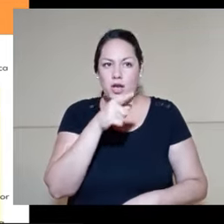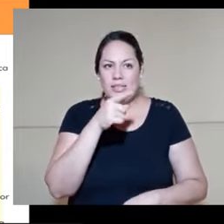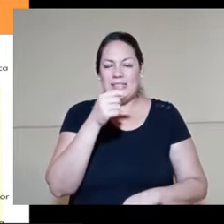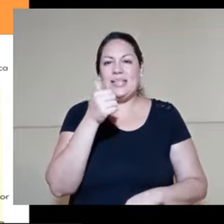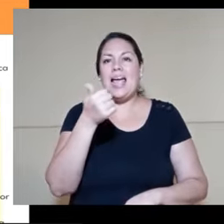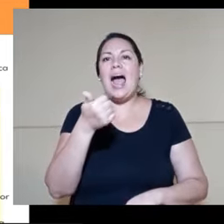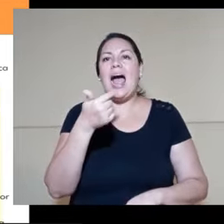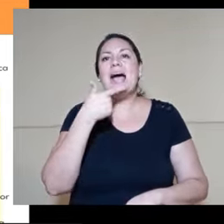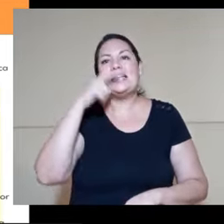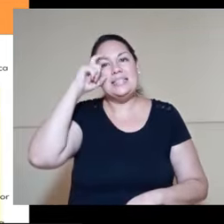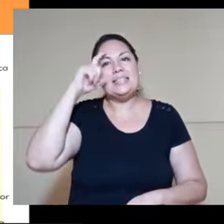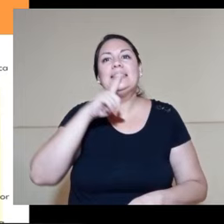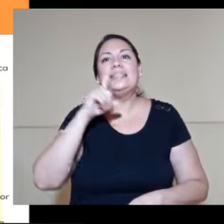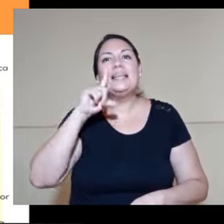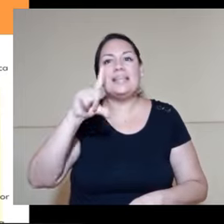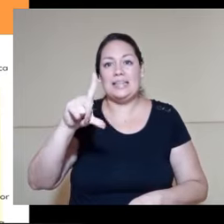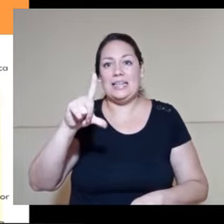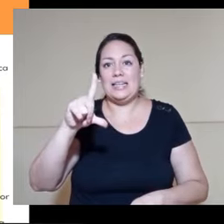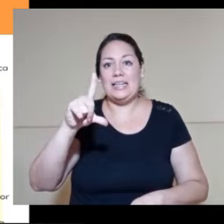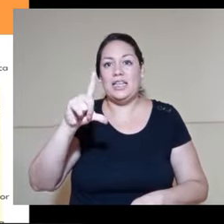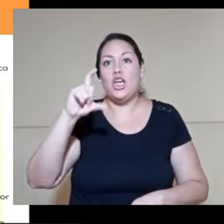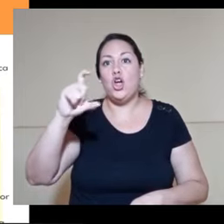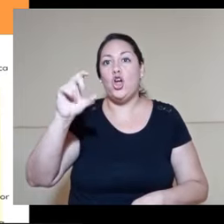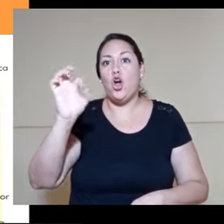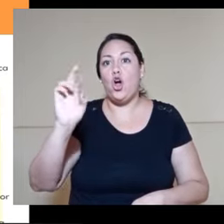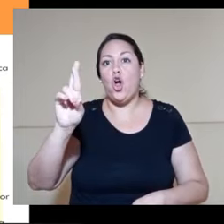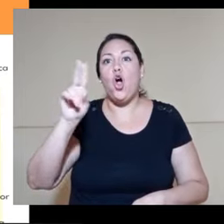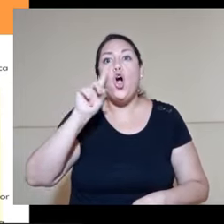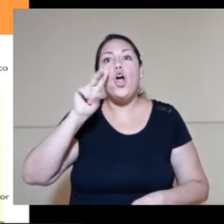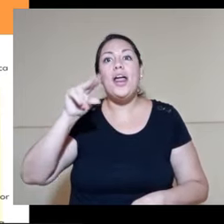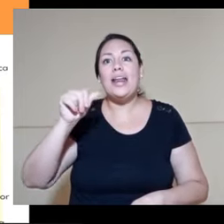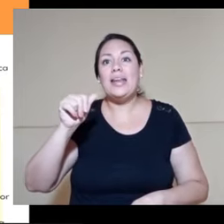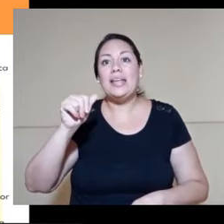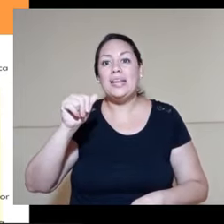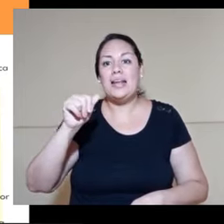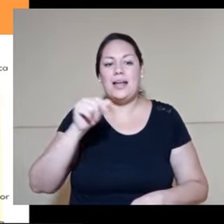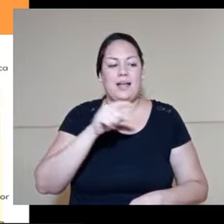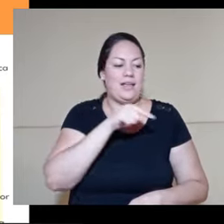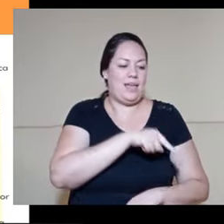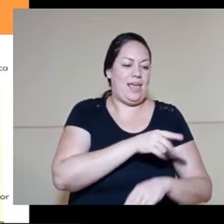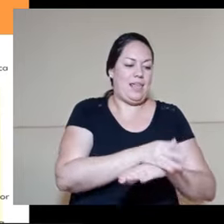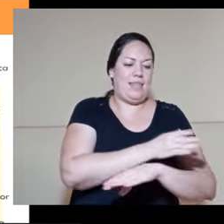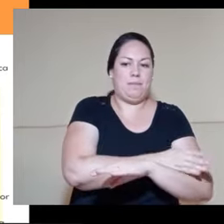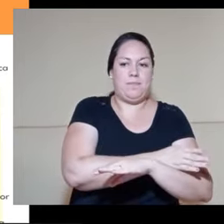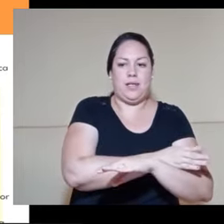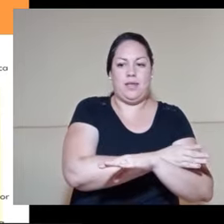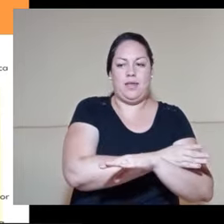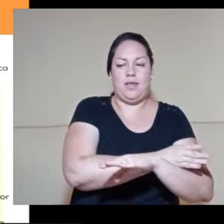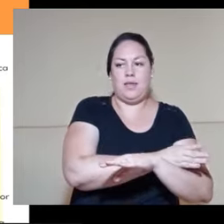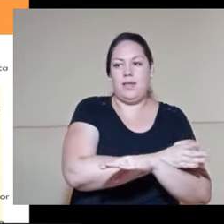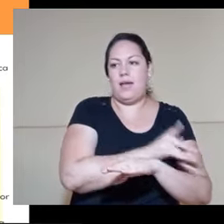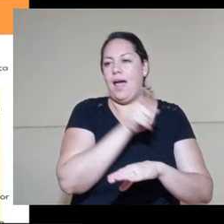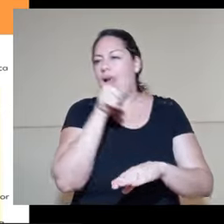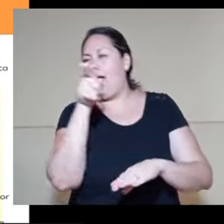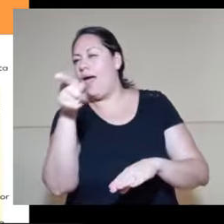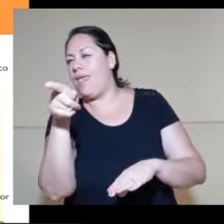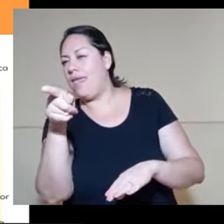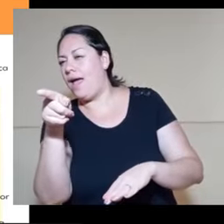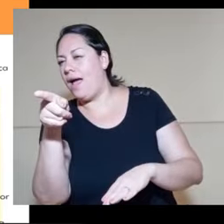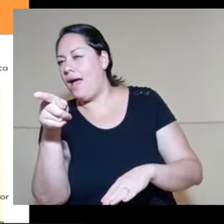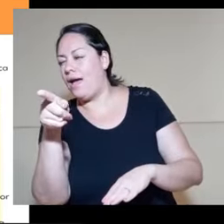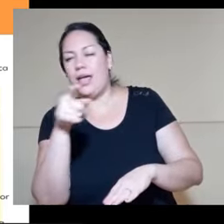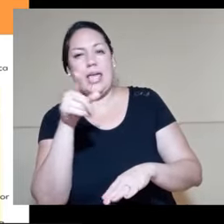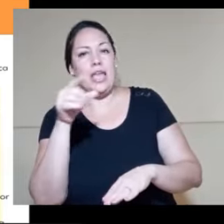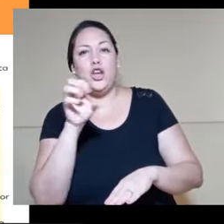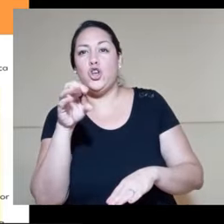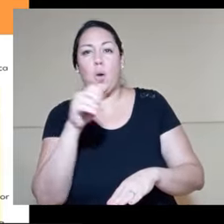que este neurotransmisor se llama acetilcolina. Bueno, tendrá que ser fijado por un receptor de acetilcolina,